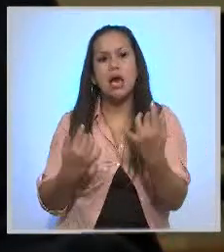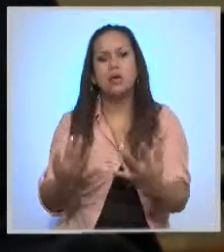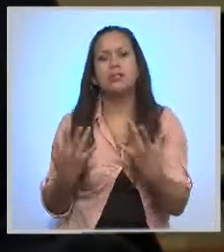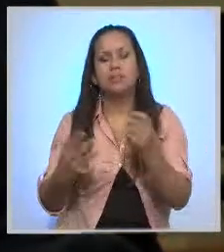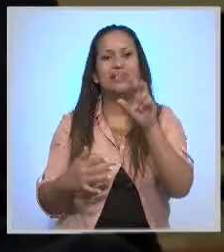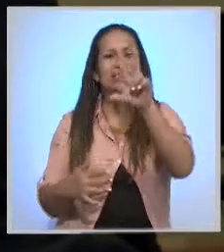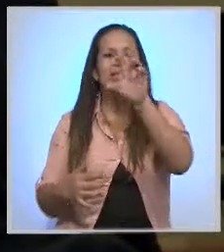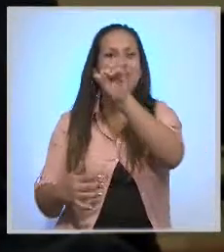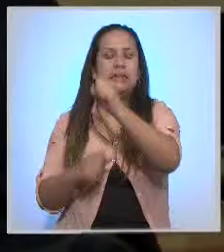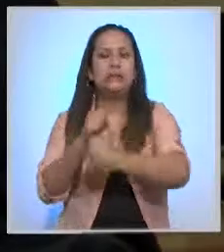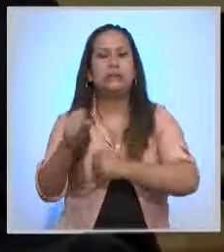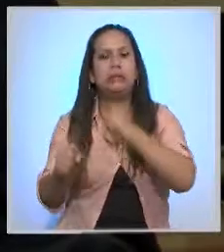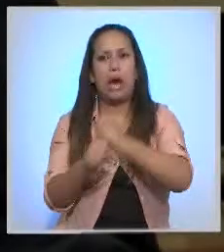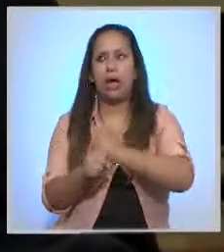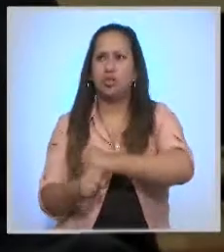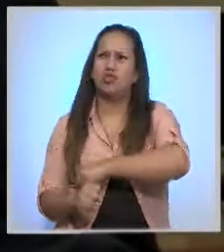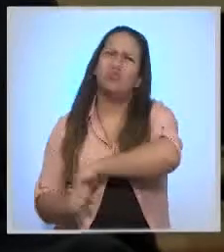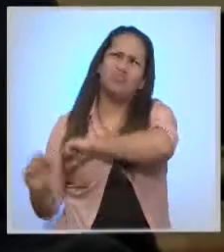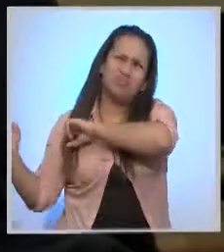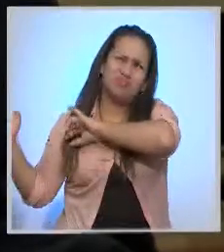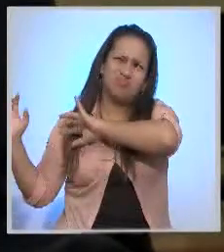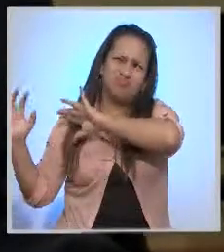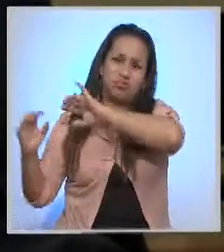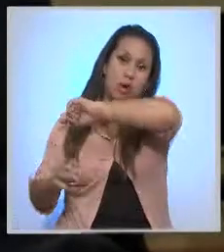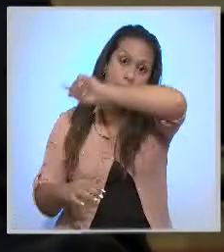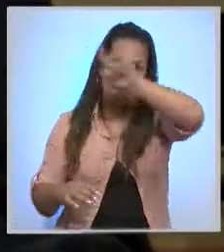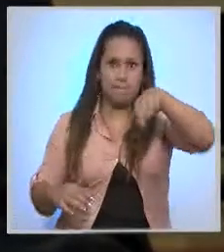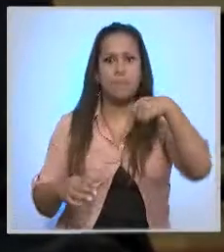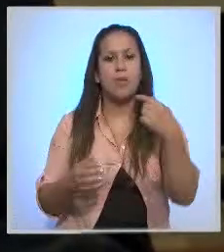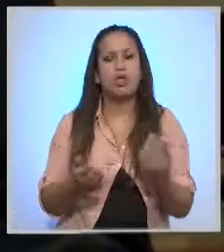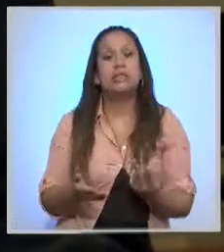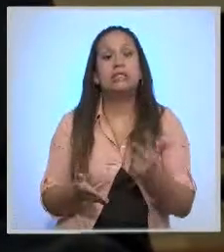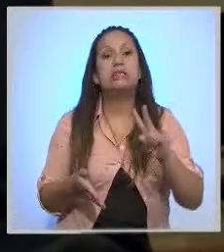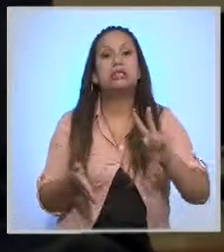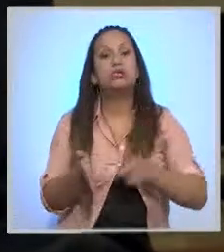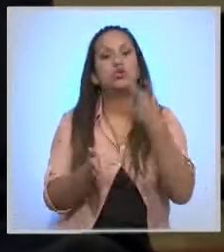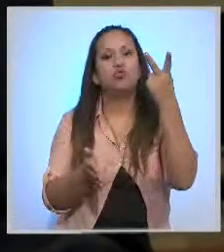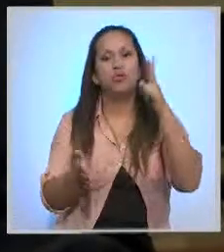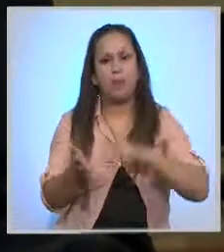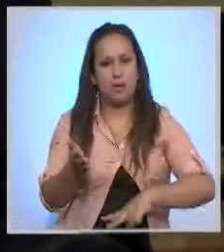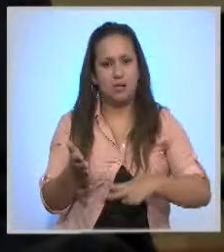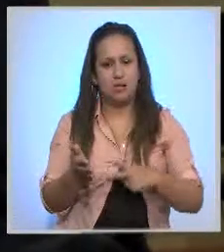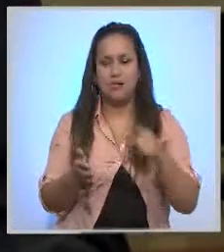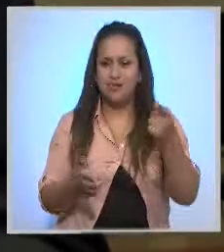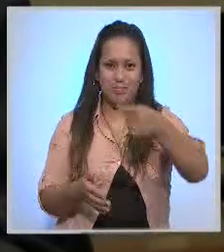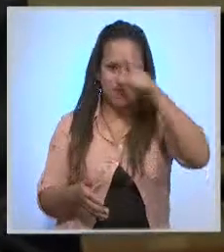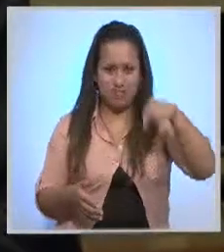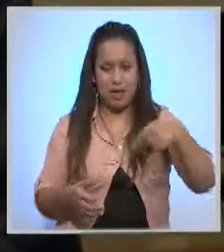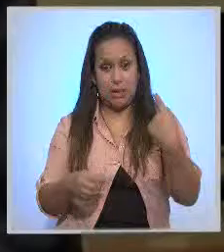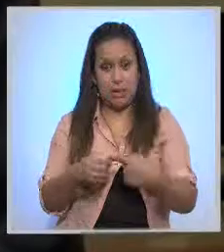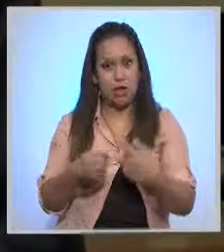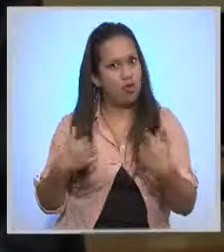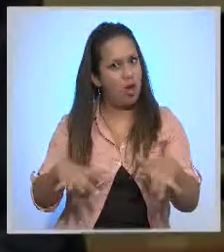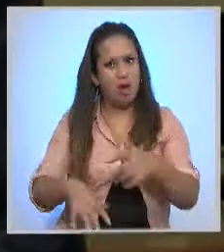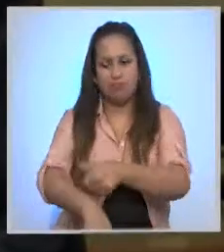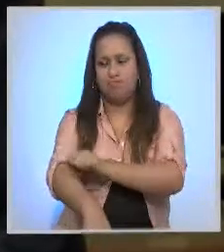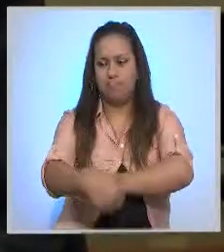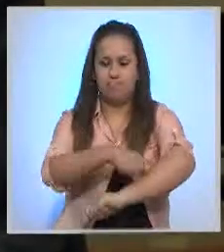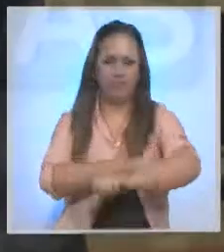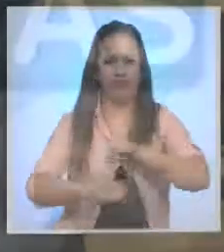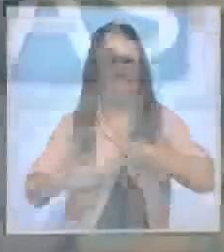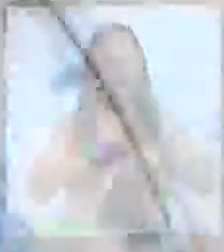entrevista vamos a conocer los últimos detalles de la organización y la forma como quito esta lista para acoger al santo padre